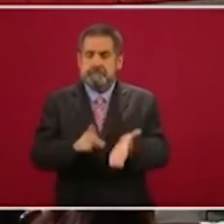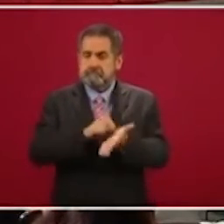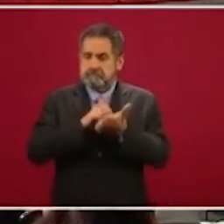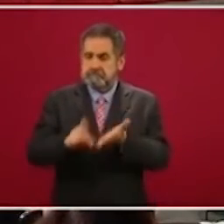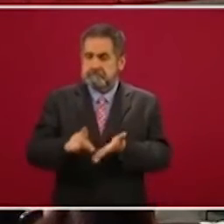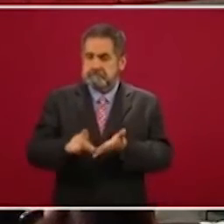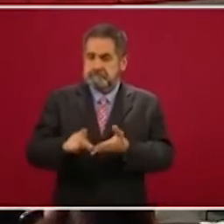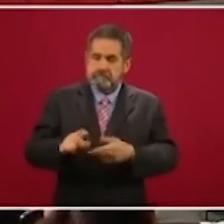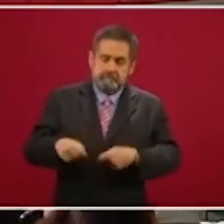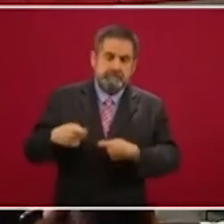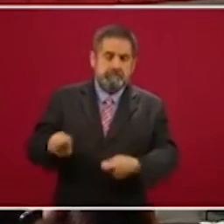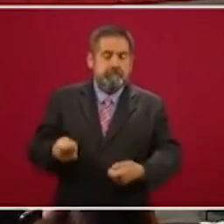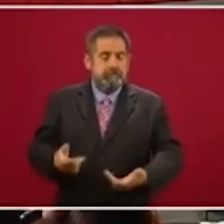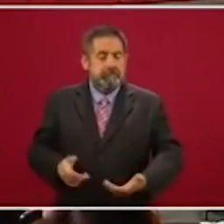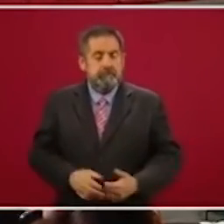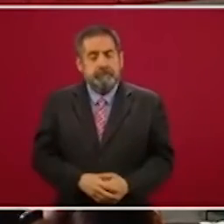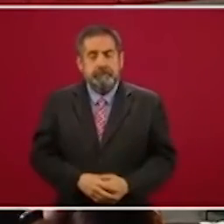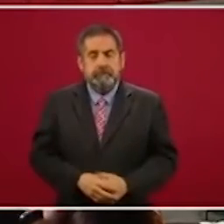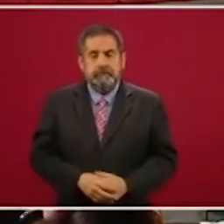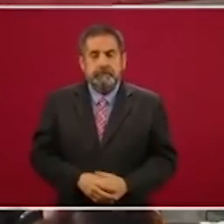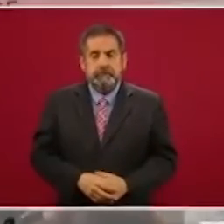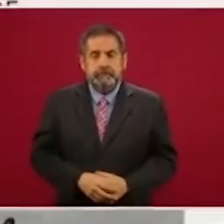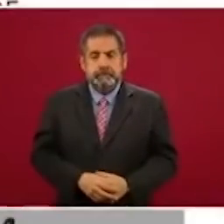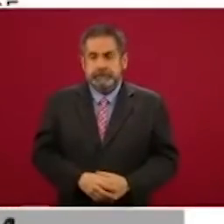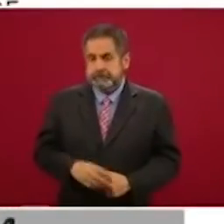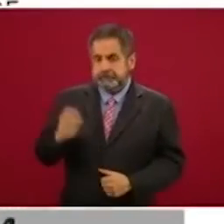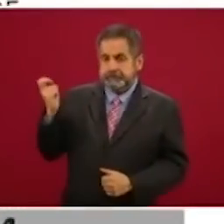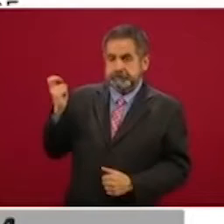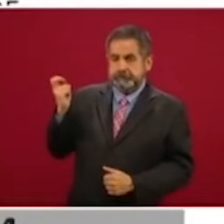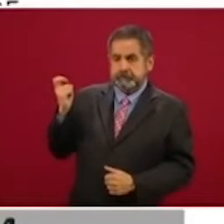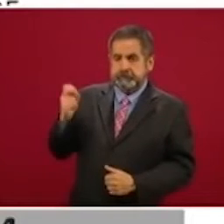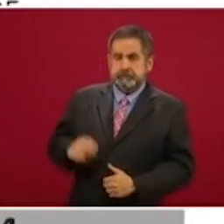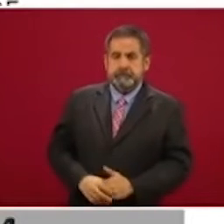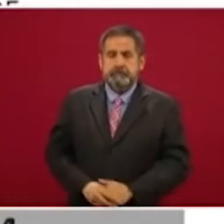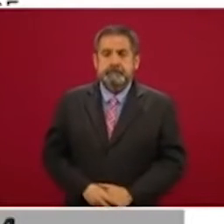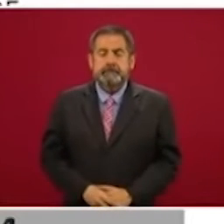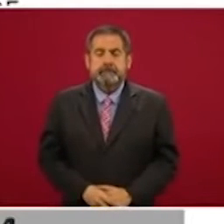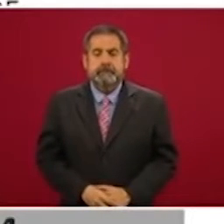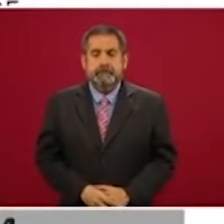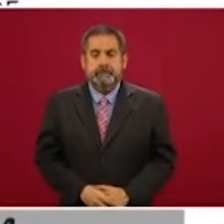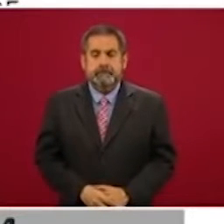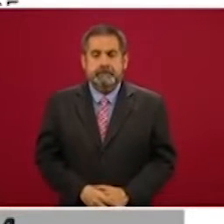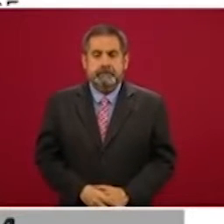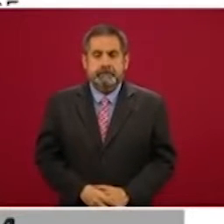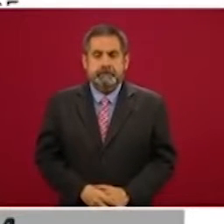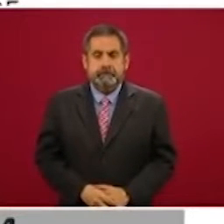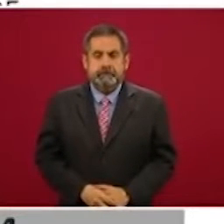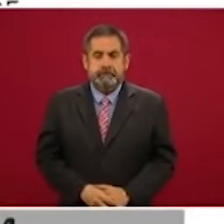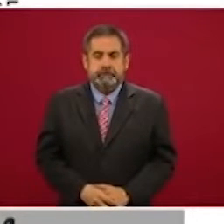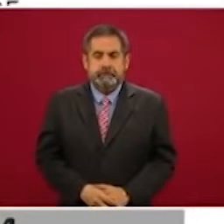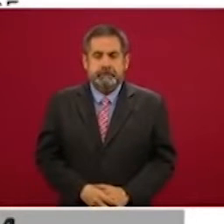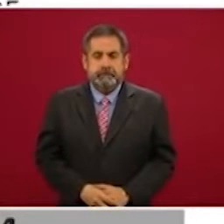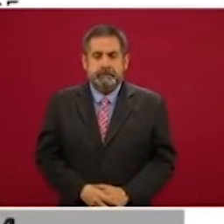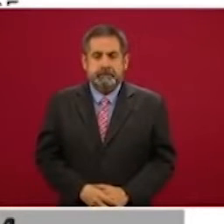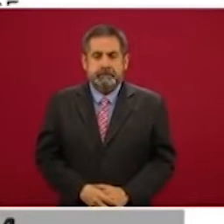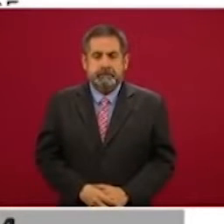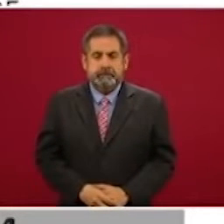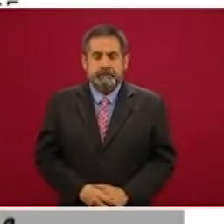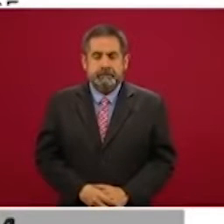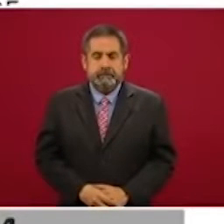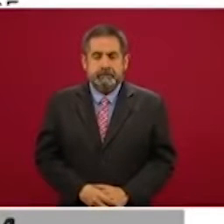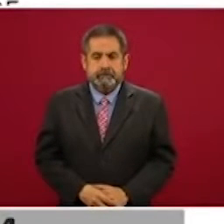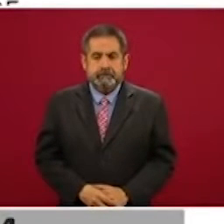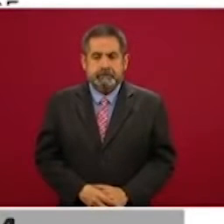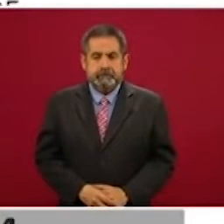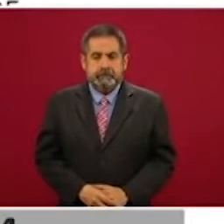de pesos que podrán aumentar cada año pero no disminuir aunque dependiente la aprobación por parte de la cámara de senadores en